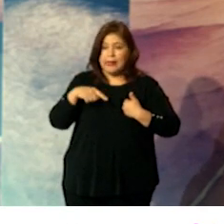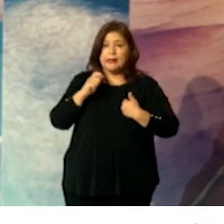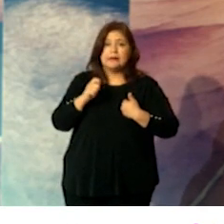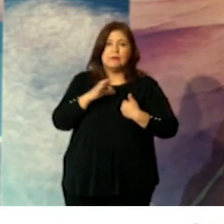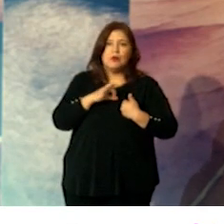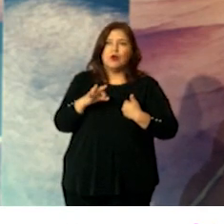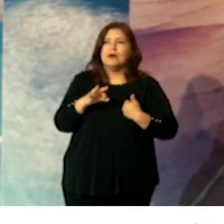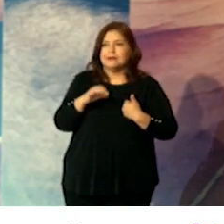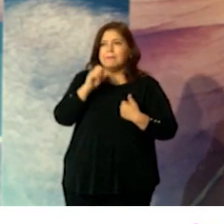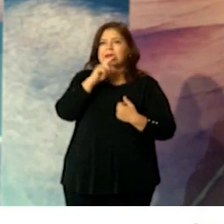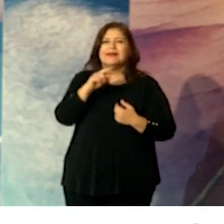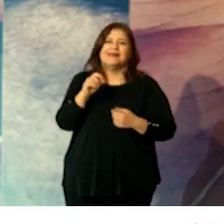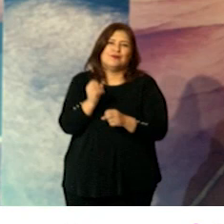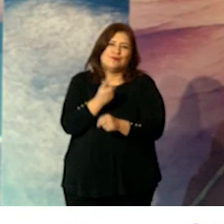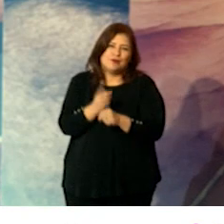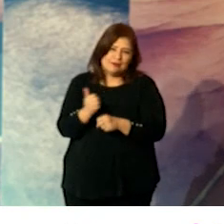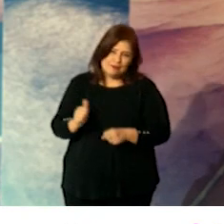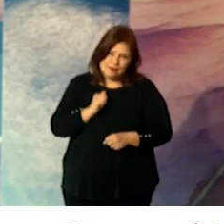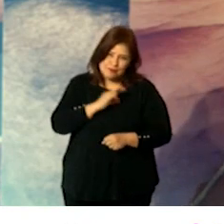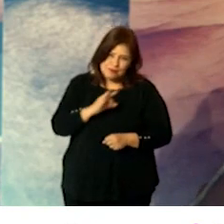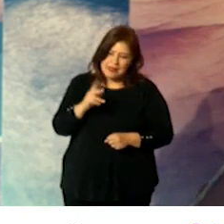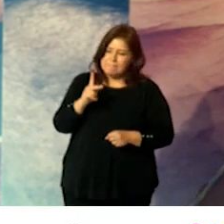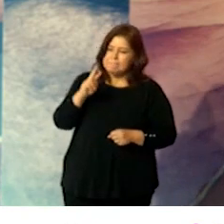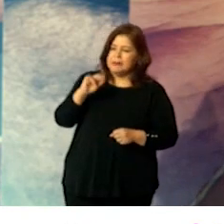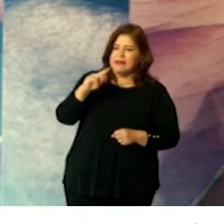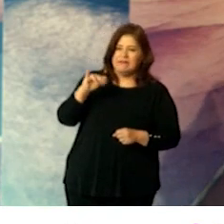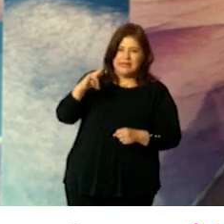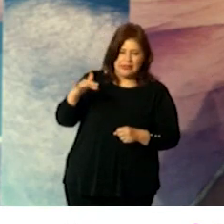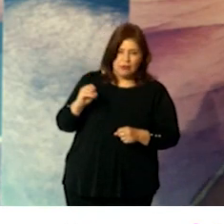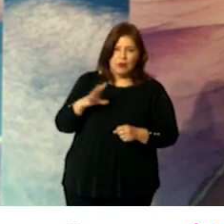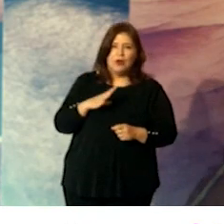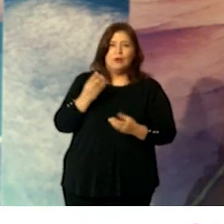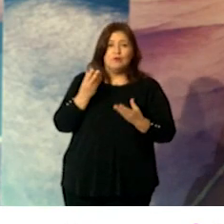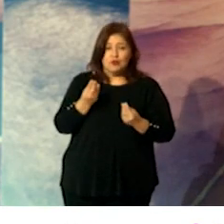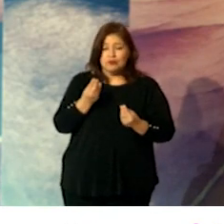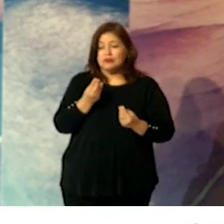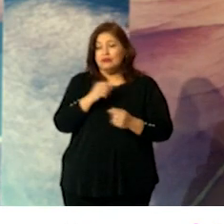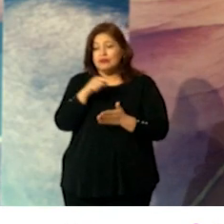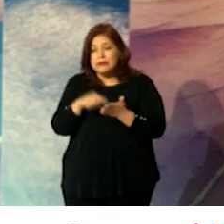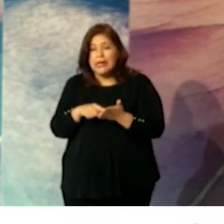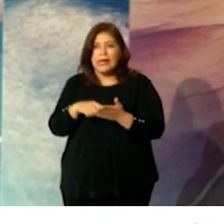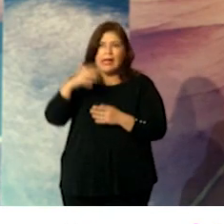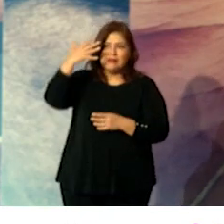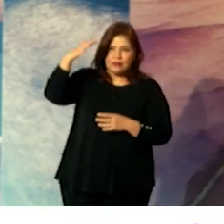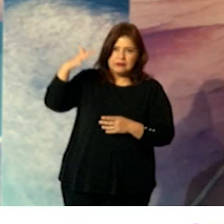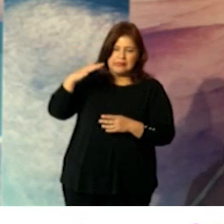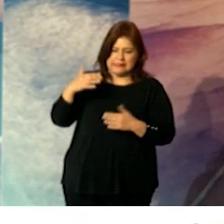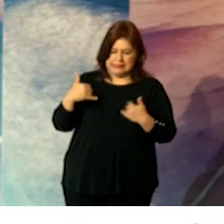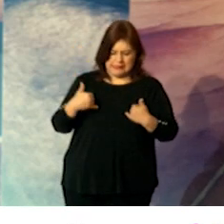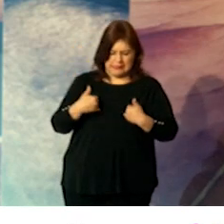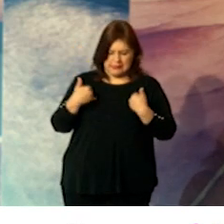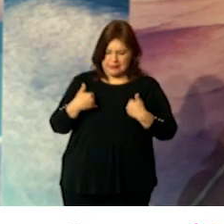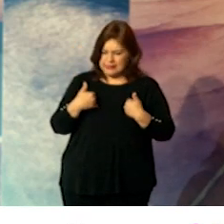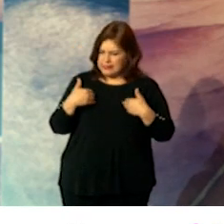privilegio. En muchos lugares de niñez a adulto. Esa parte de entender una juventud